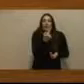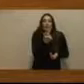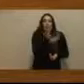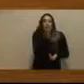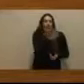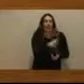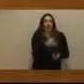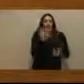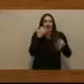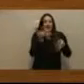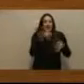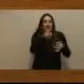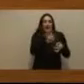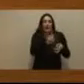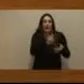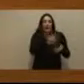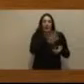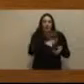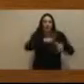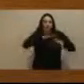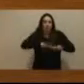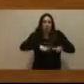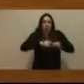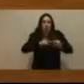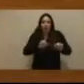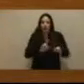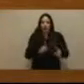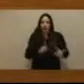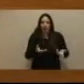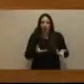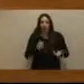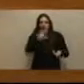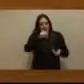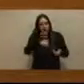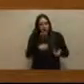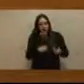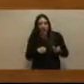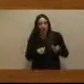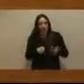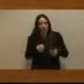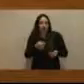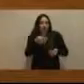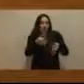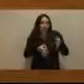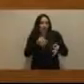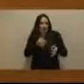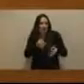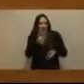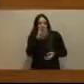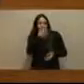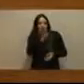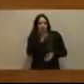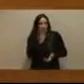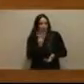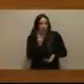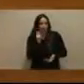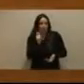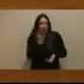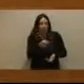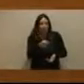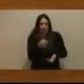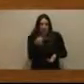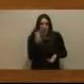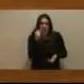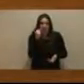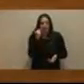cuando se produjeron estos hechos que hoy la Fiscalía ha denunciado en un juzgado, ¿no? Hablaba y manifestaba, ¿no? Oiga, mire, el